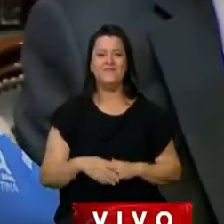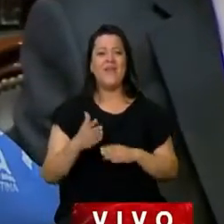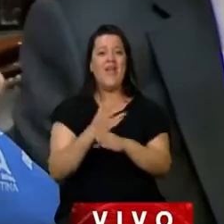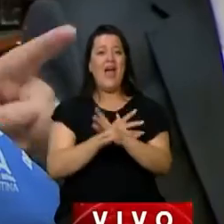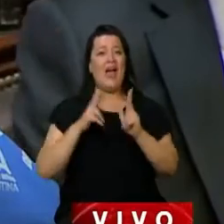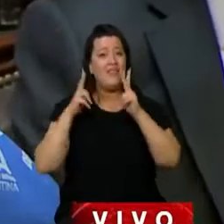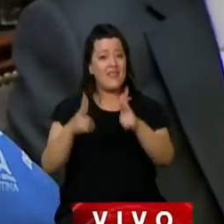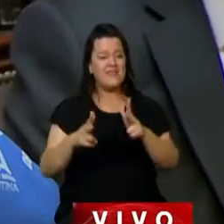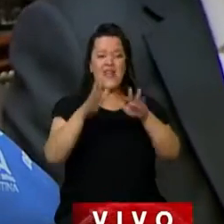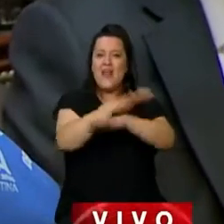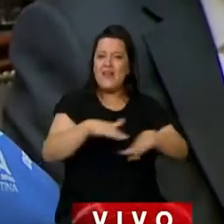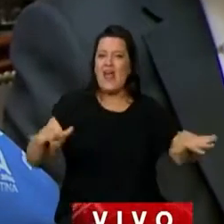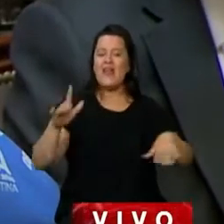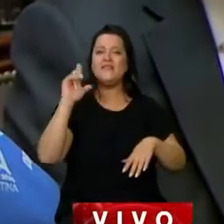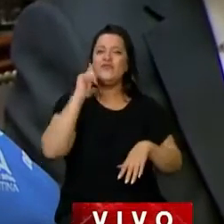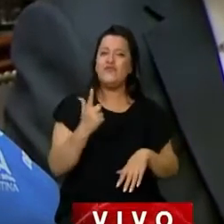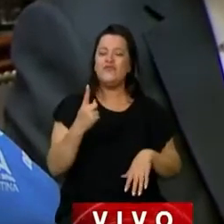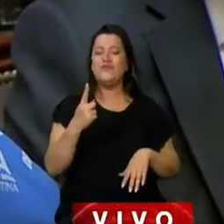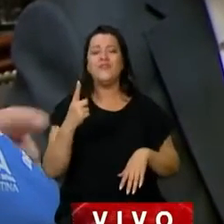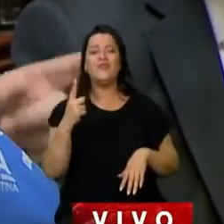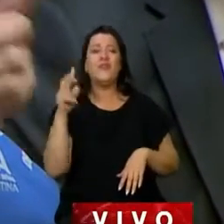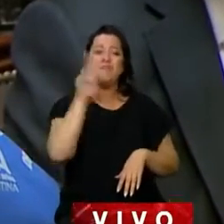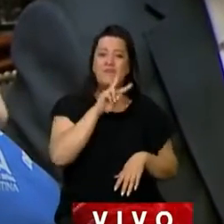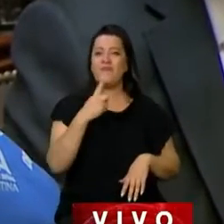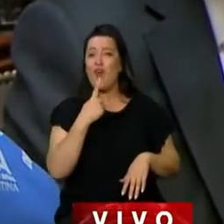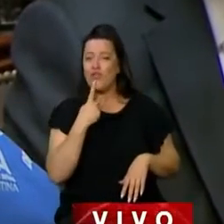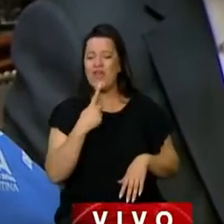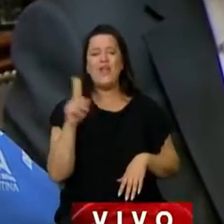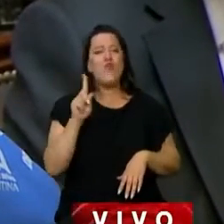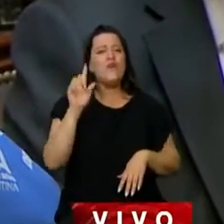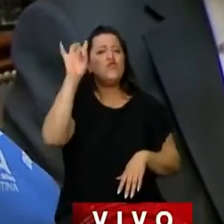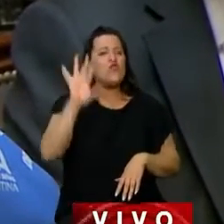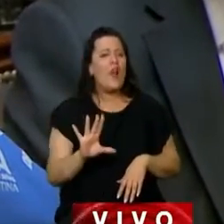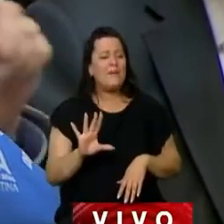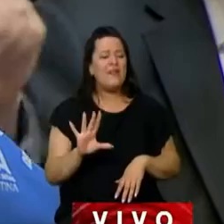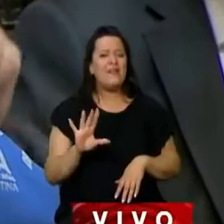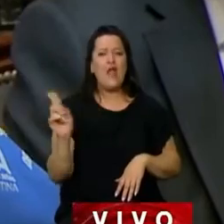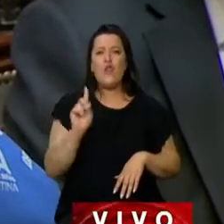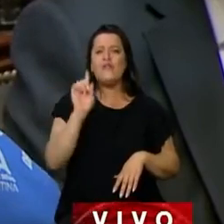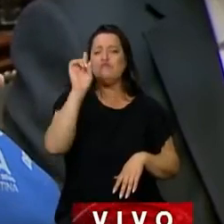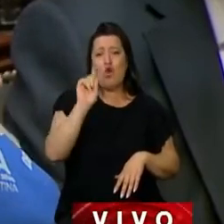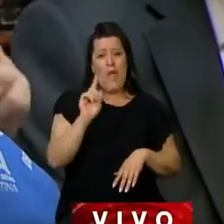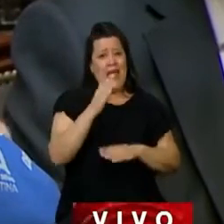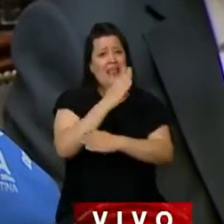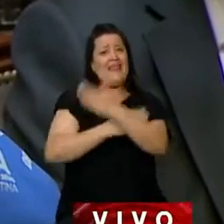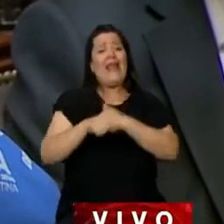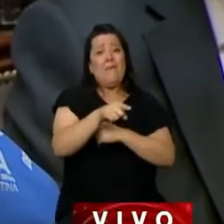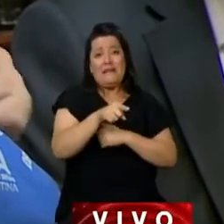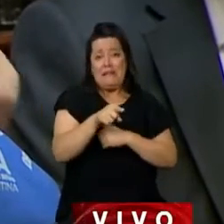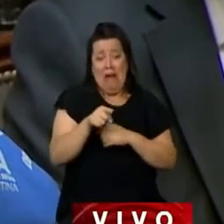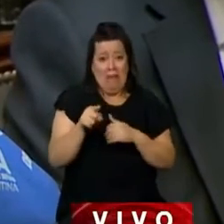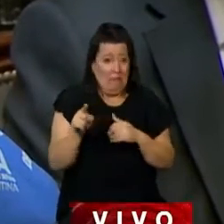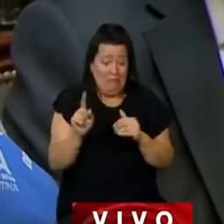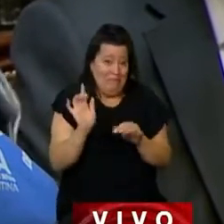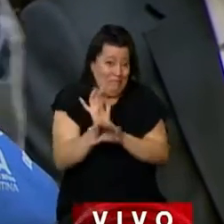entonces que las niñas y los niños sordos no sólo no son discapacitados en ese sentido,